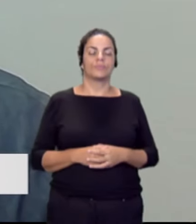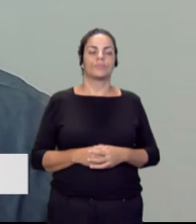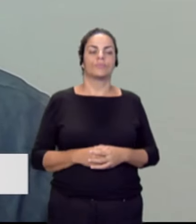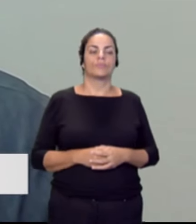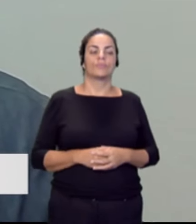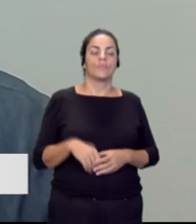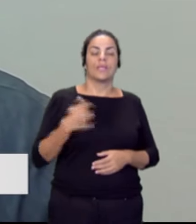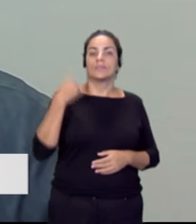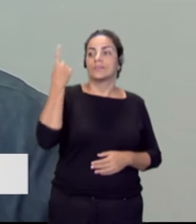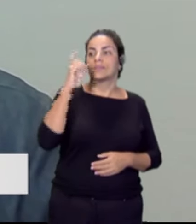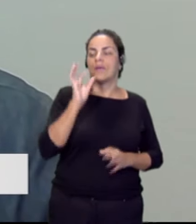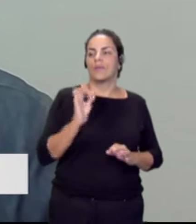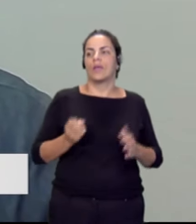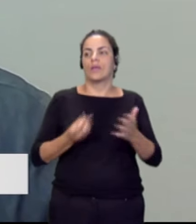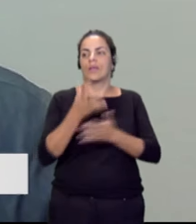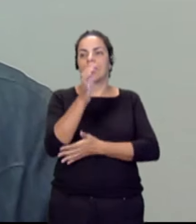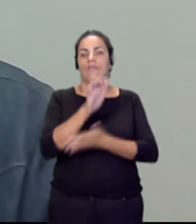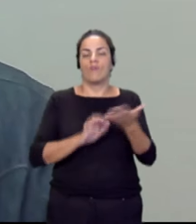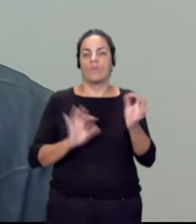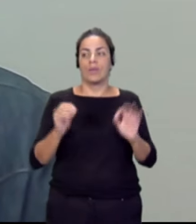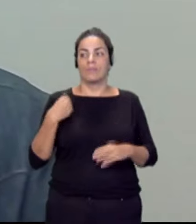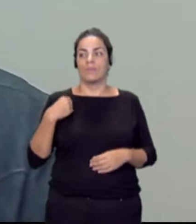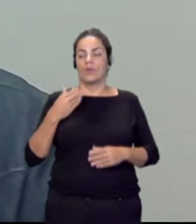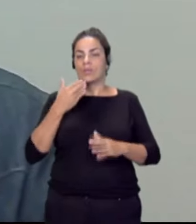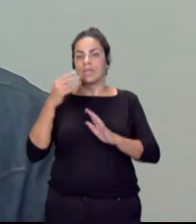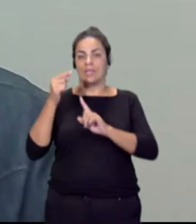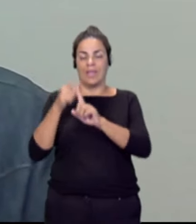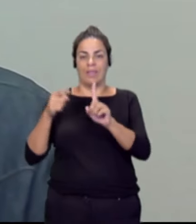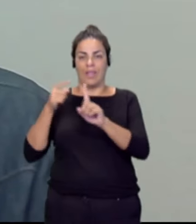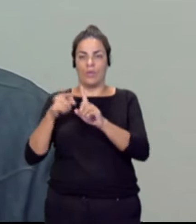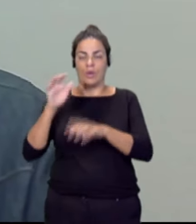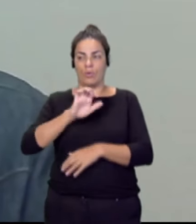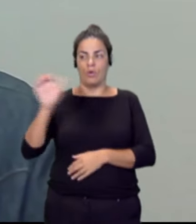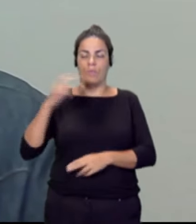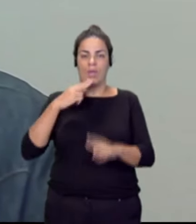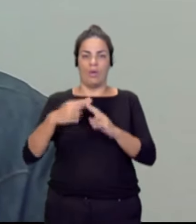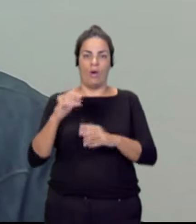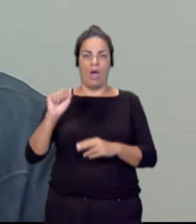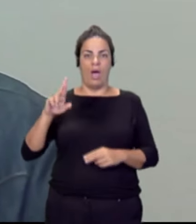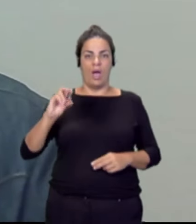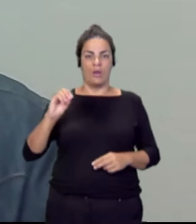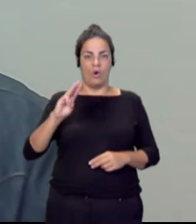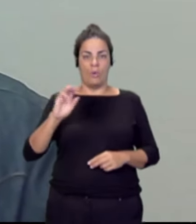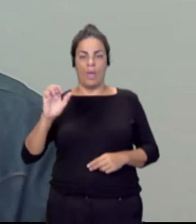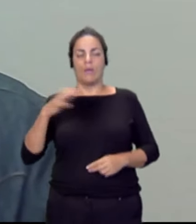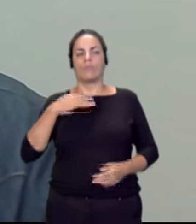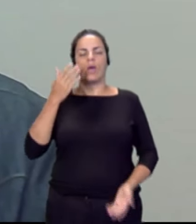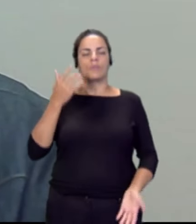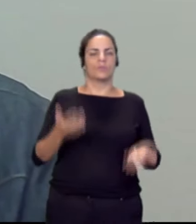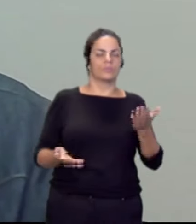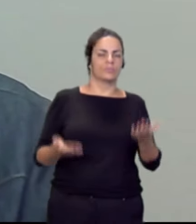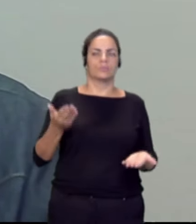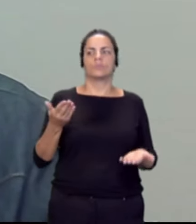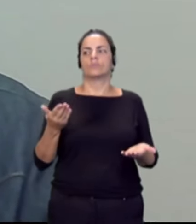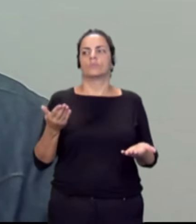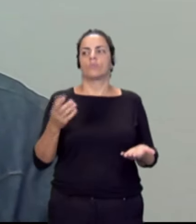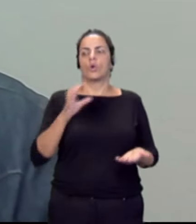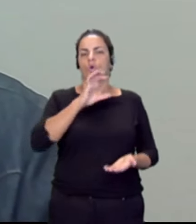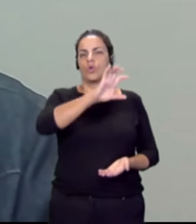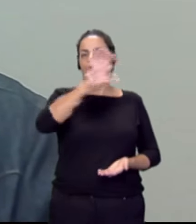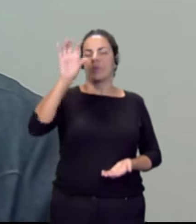nos permite, con el indicador europeo, que es el indicador AROPE, poder, digamos, hacer una comparativa entre las